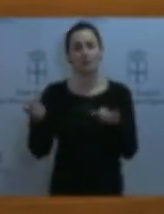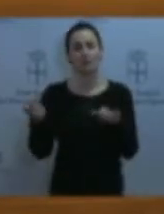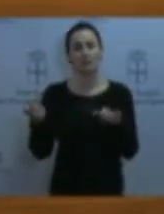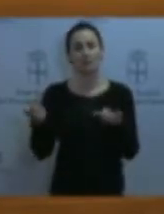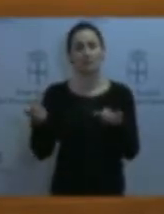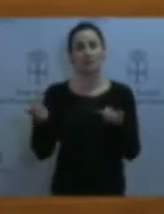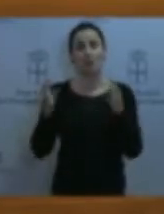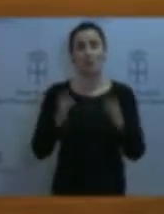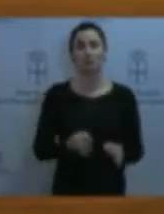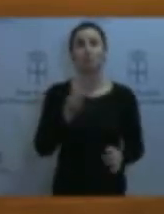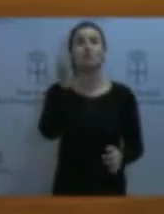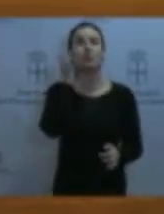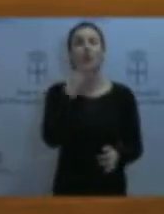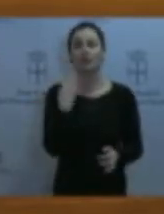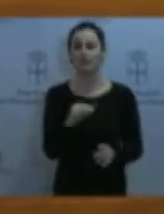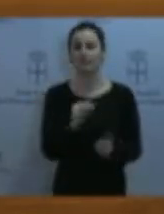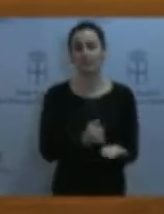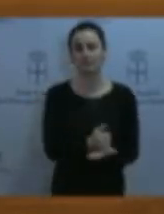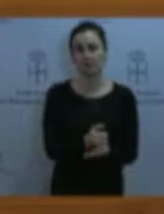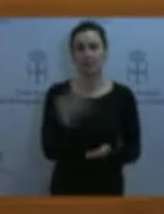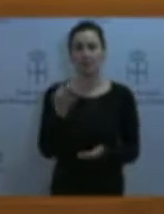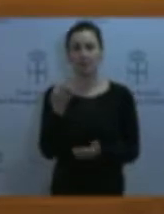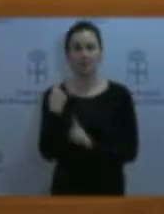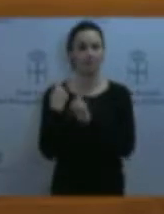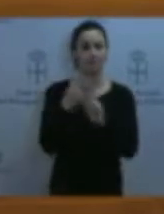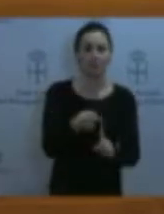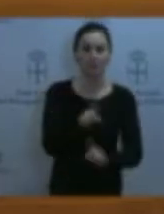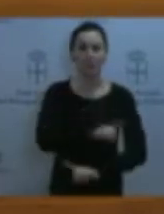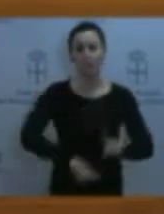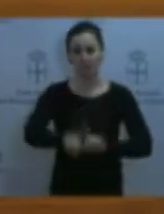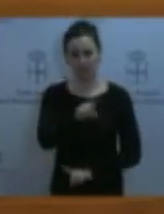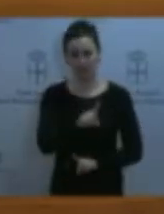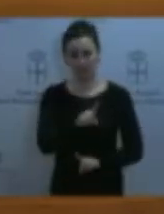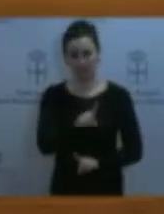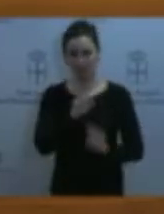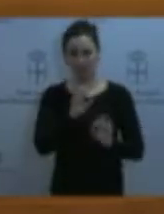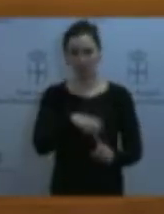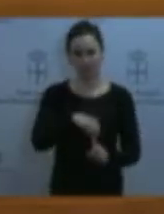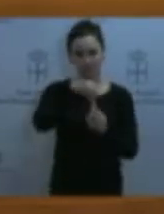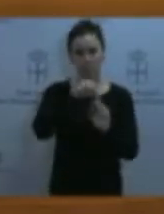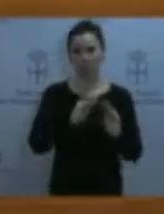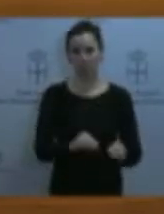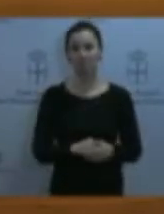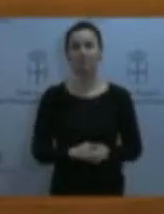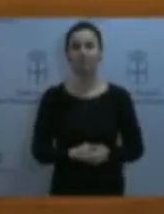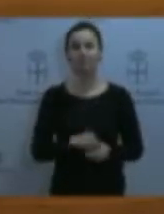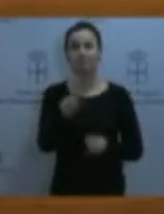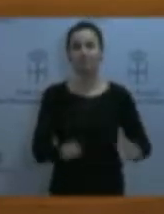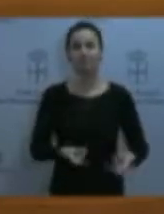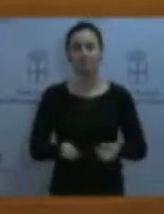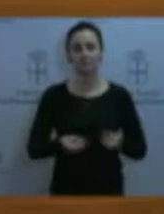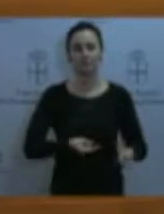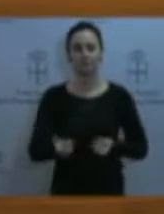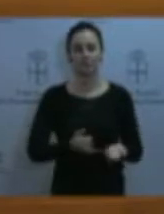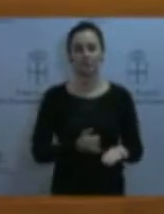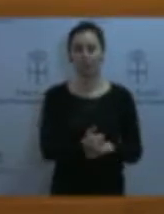enfocar adecuadamente el problema en el eje del mismo, ¿no?, que es el despoblamiento rural, principalmente por la inmigración de las